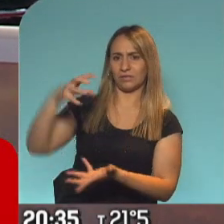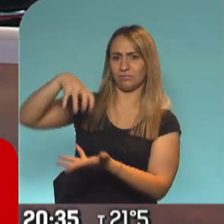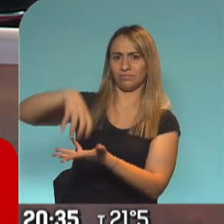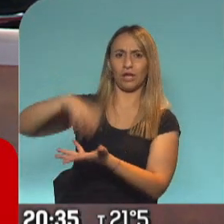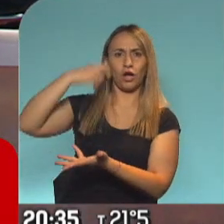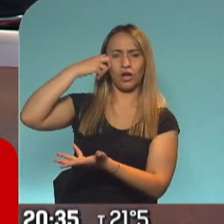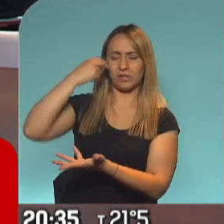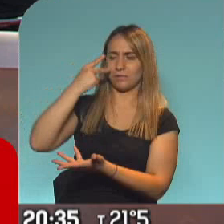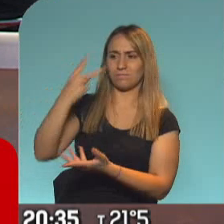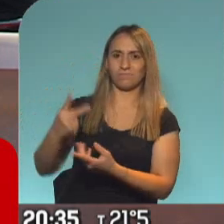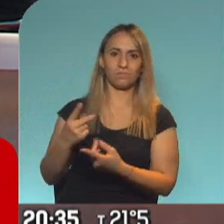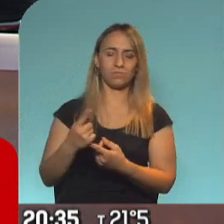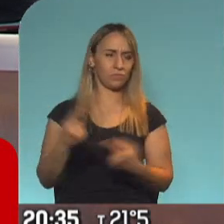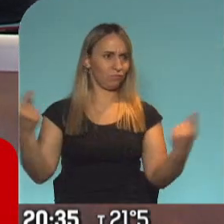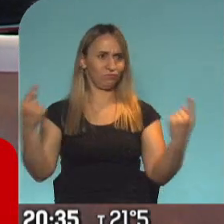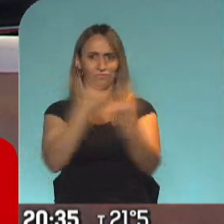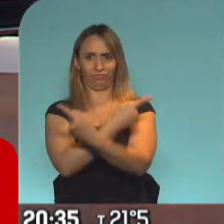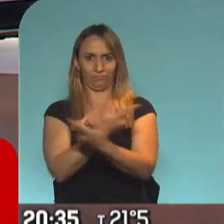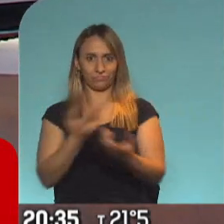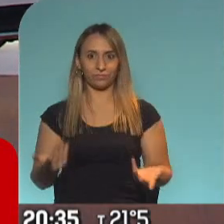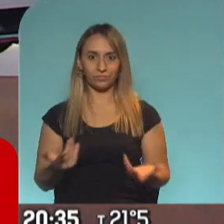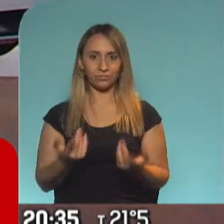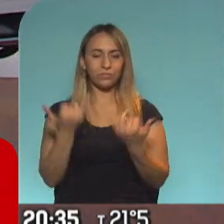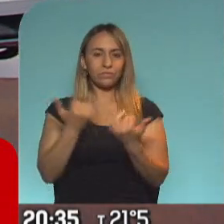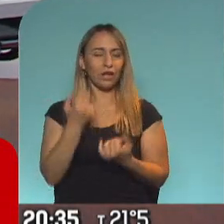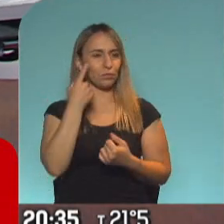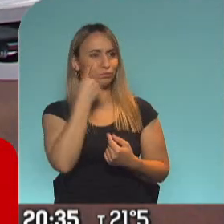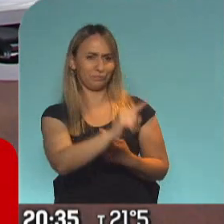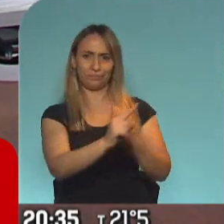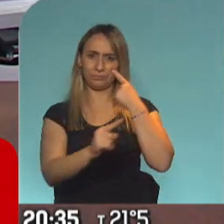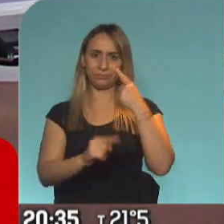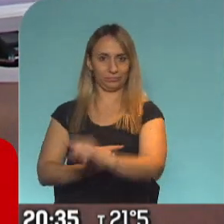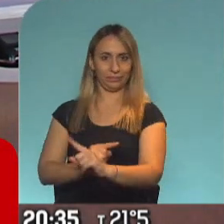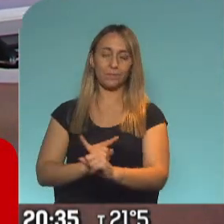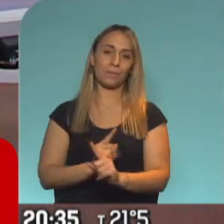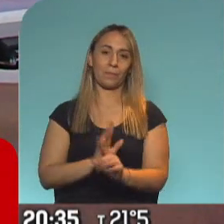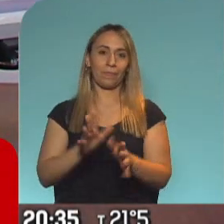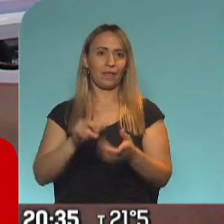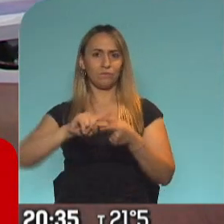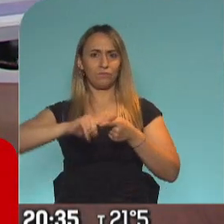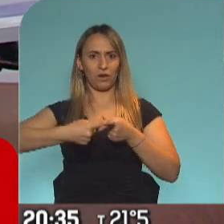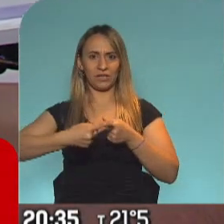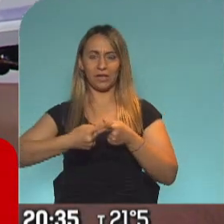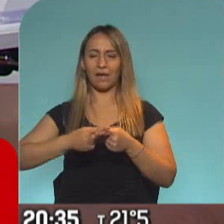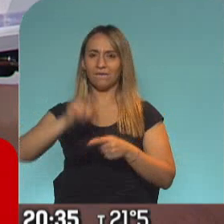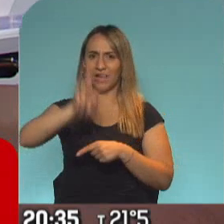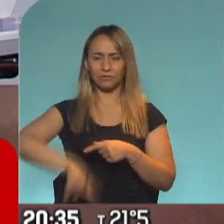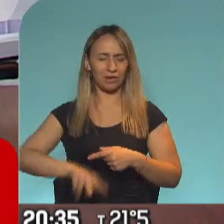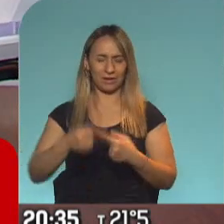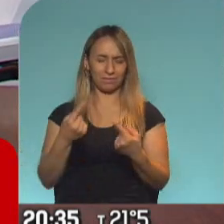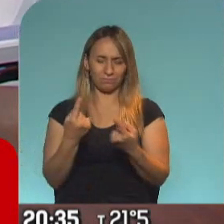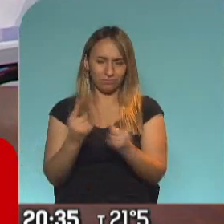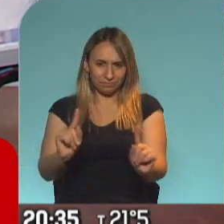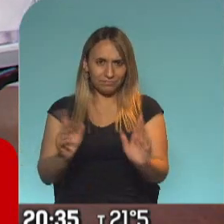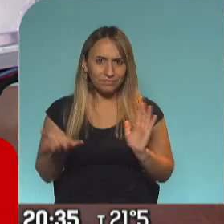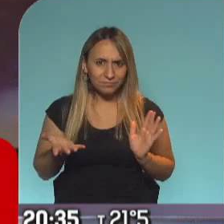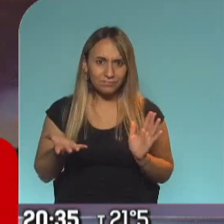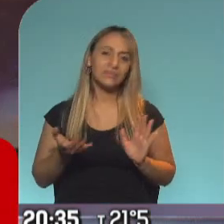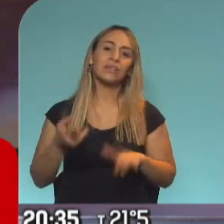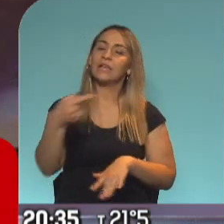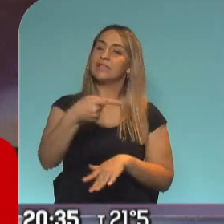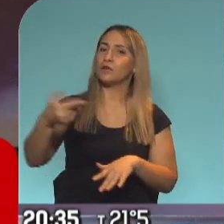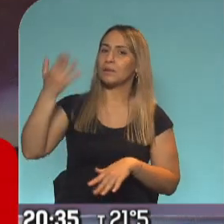asamblea. Y entonces tenemos ese desconocimiento y esa anomalía total de la política venezolana. Ahora bien, ya desde la semana pasada planteabas que